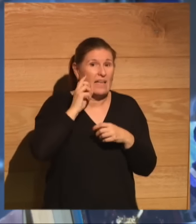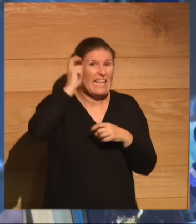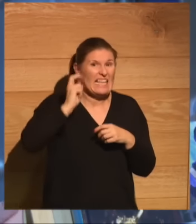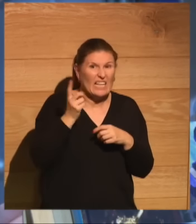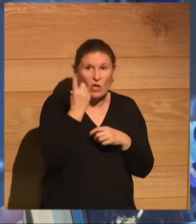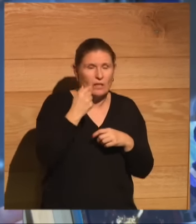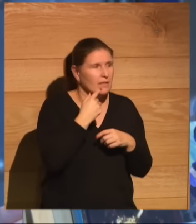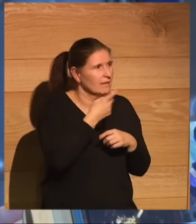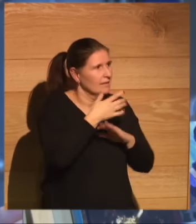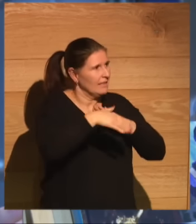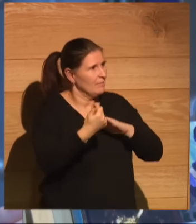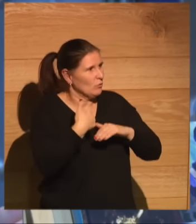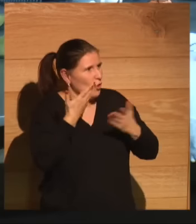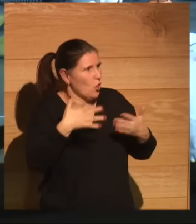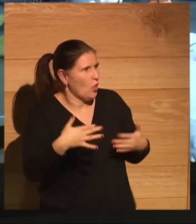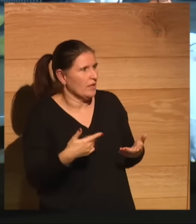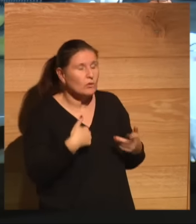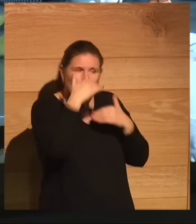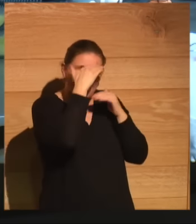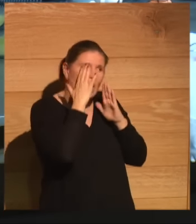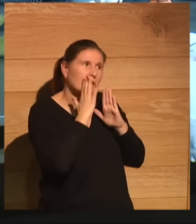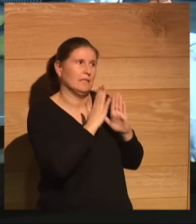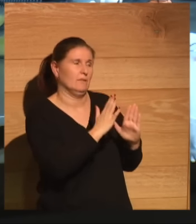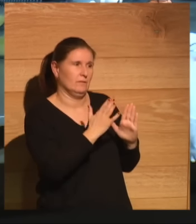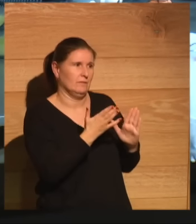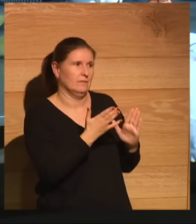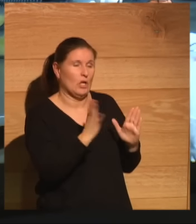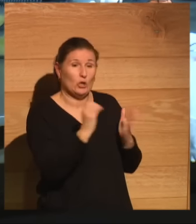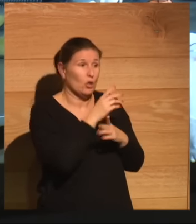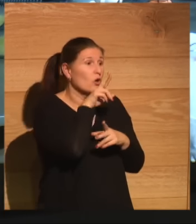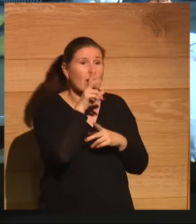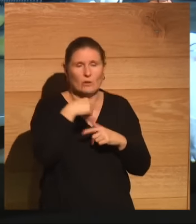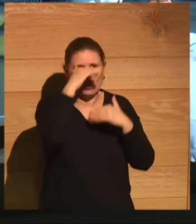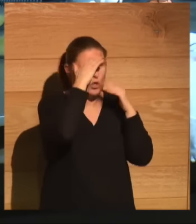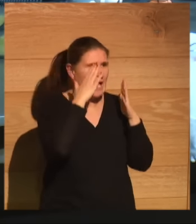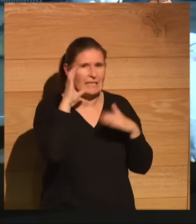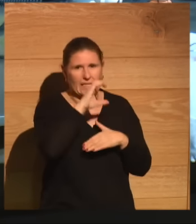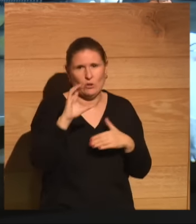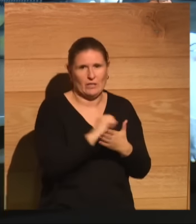el límite de Javi. No. Vamos, yo estoy muy atento a todo lo que decís, por supuesto. Sí.